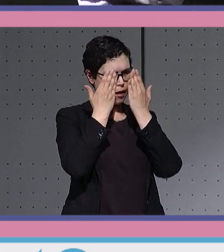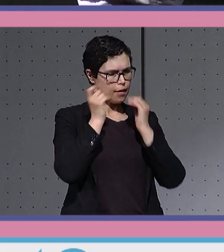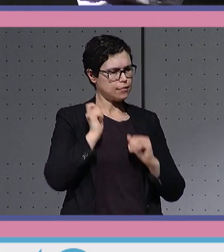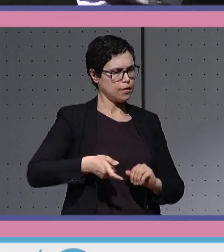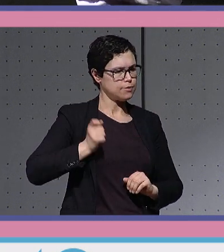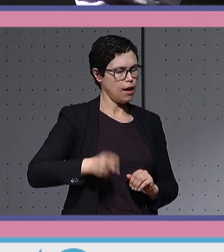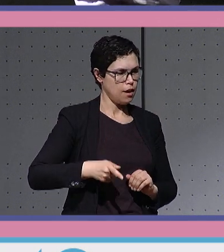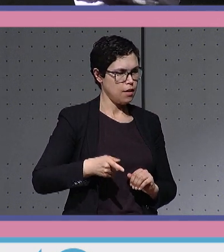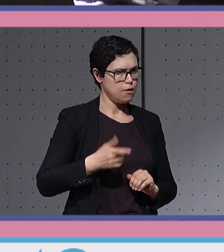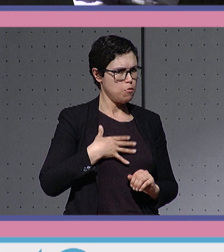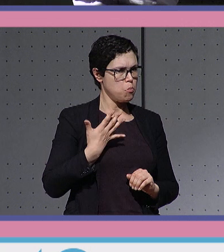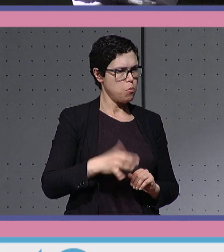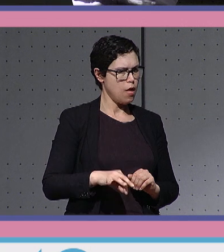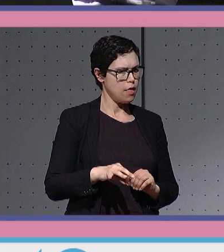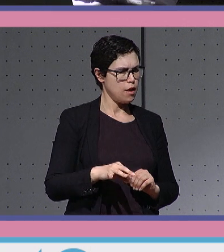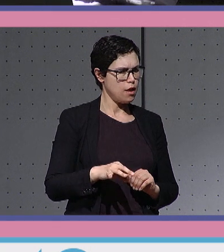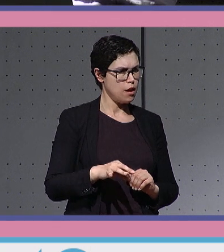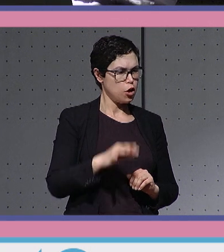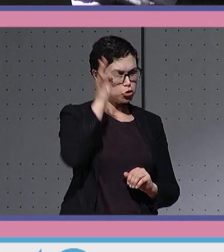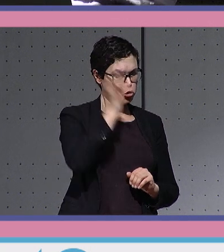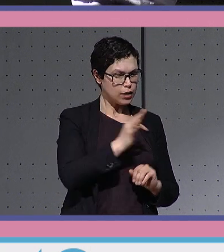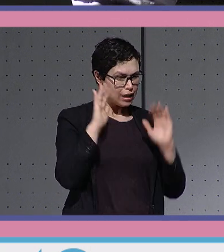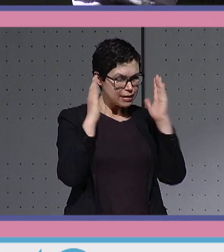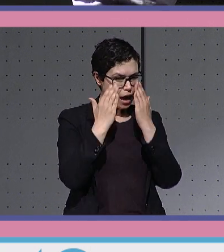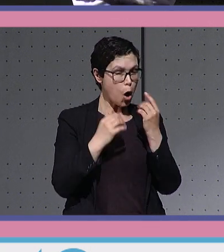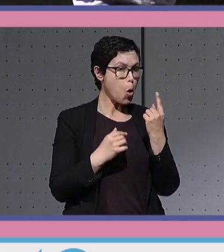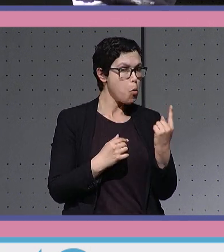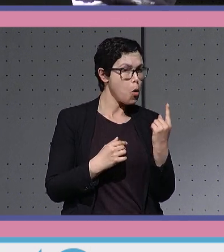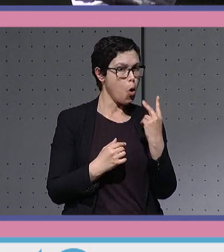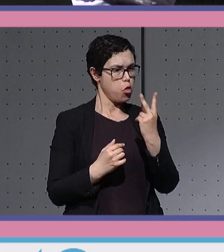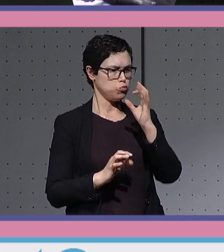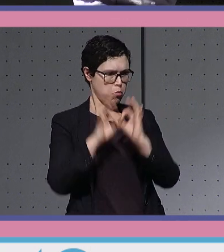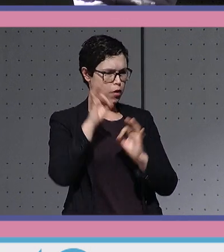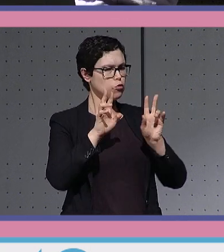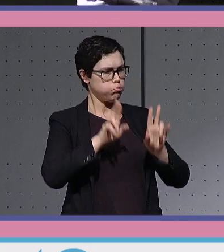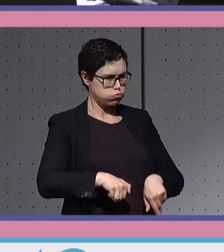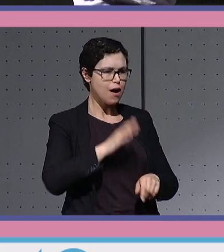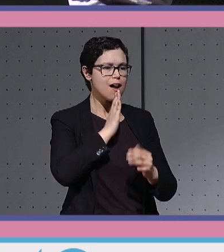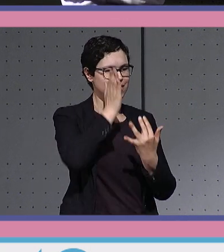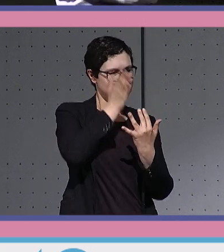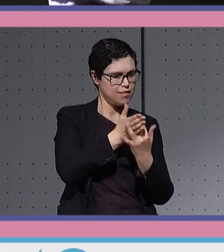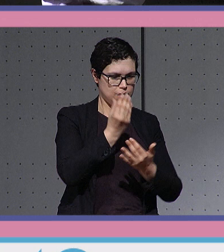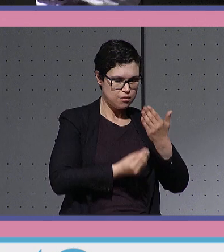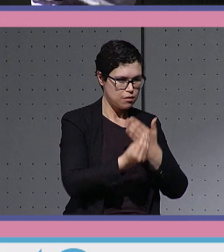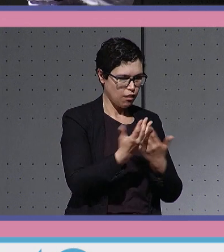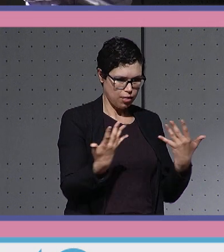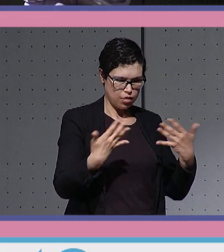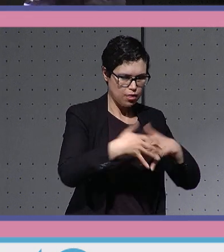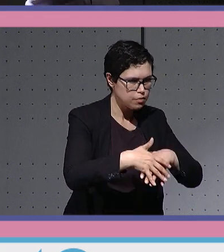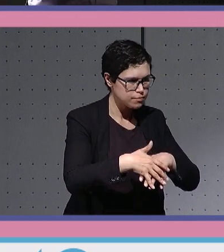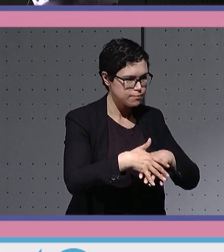representan más del 1% o el 2% del total del TEA, pero ya son clasificados porque los diagnosticamos genéticamente de Angelman.